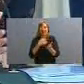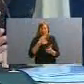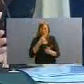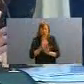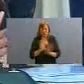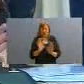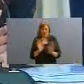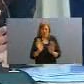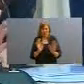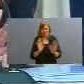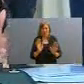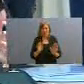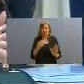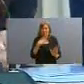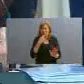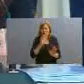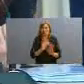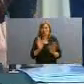busqué.